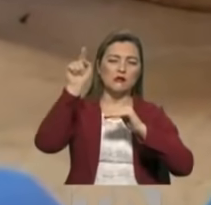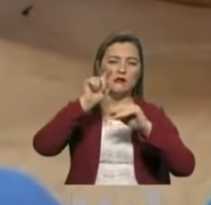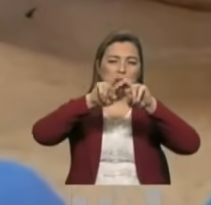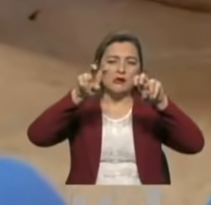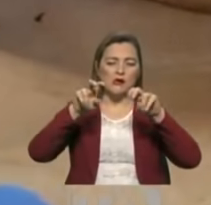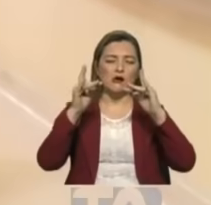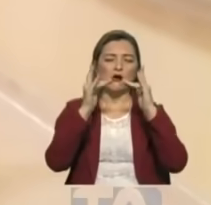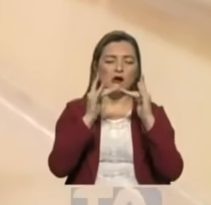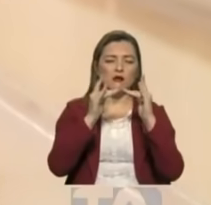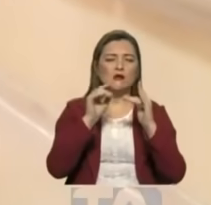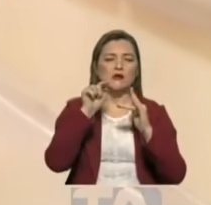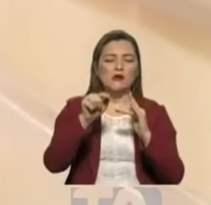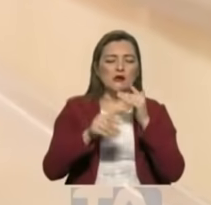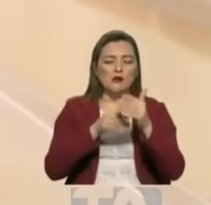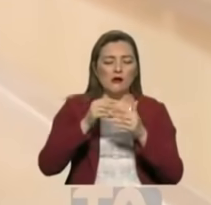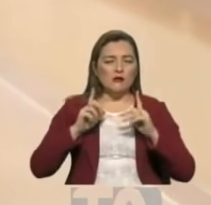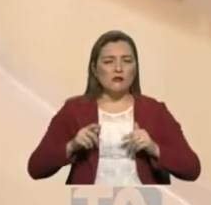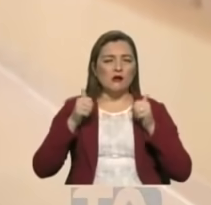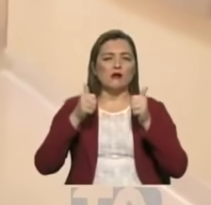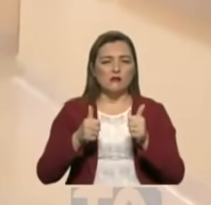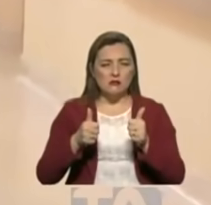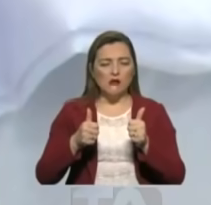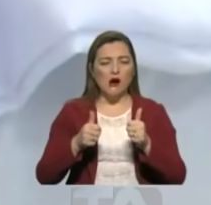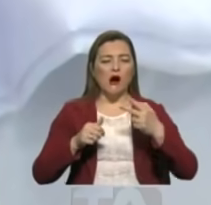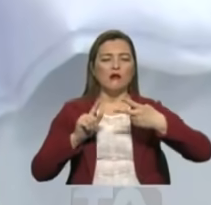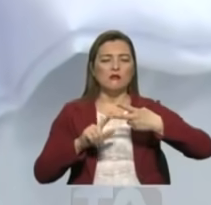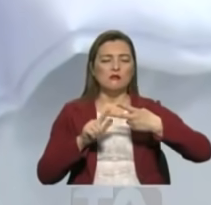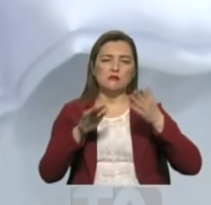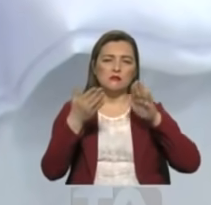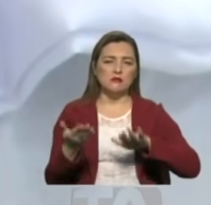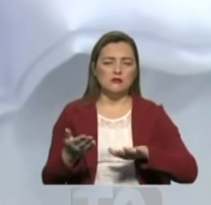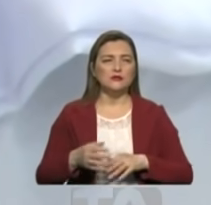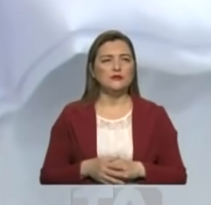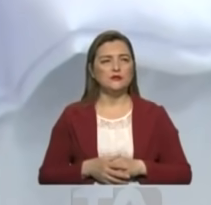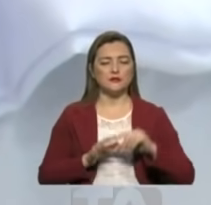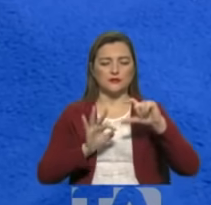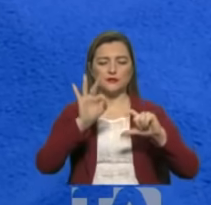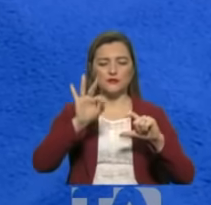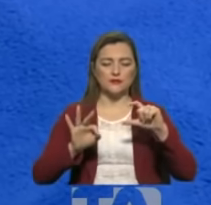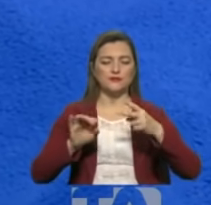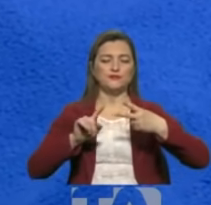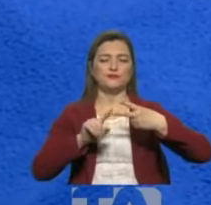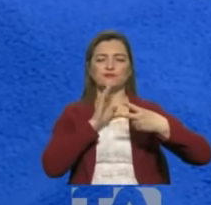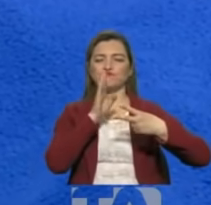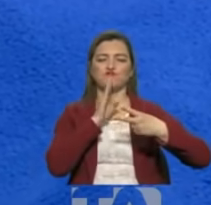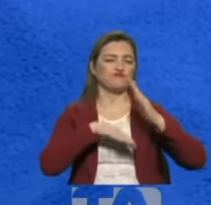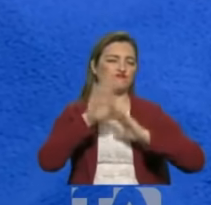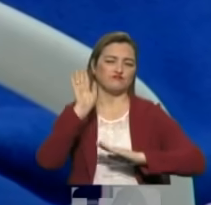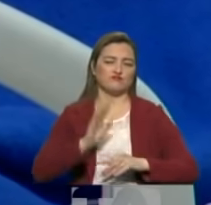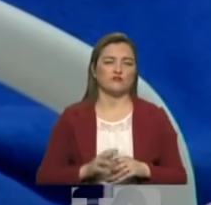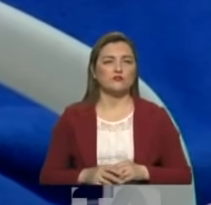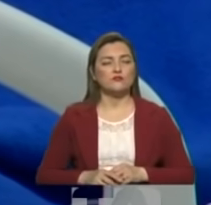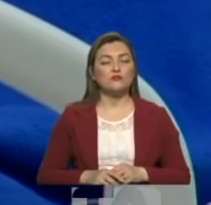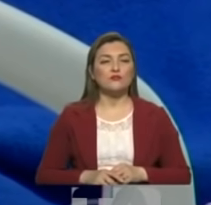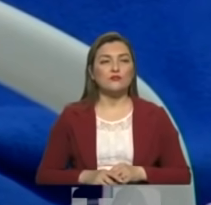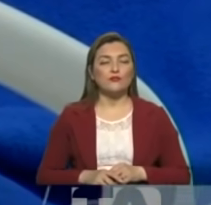proceso de recuperación o el COVID se lleva sus vidas. Según las estadísticas, la segunda opción acoge a la mayoría.